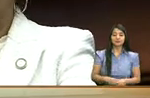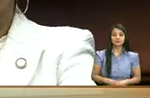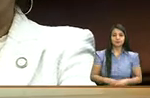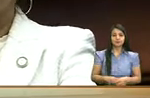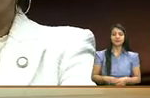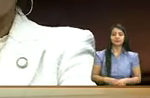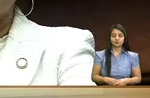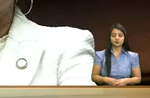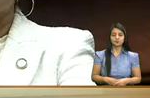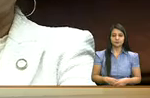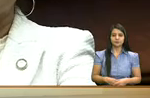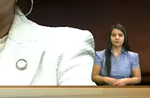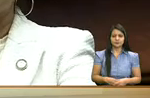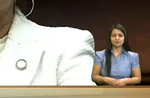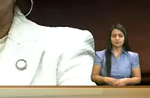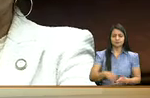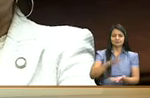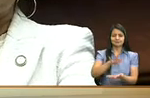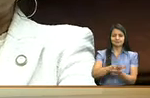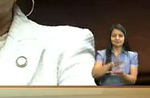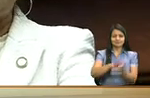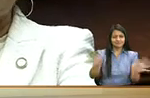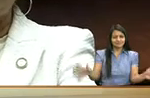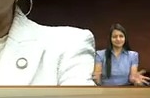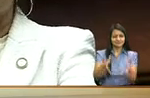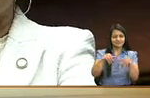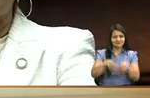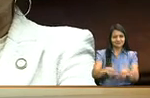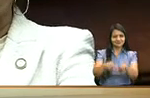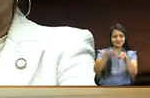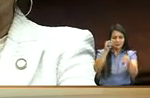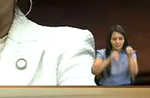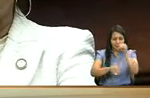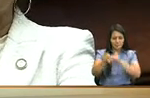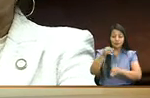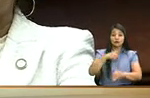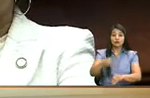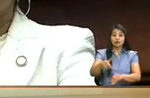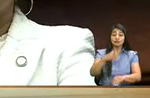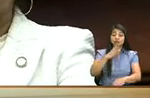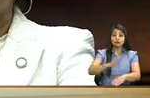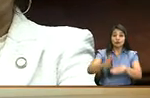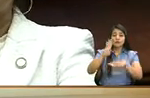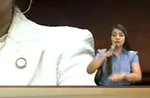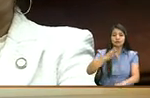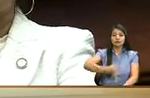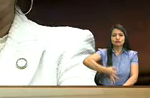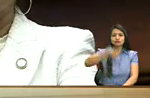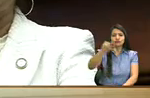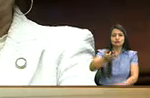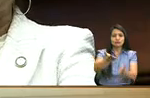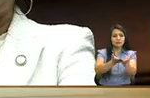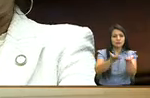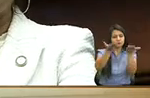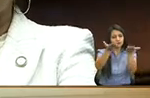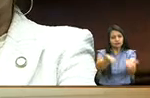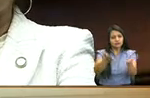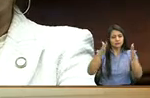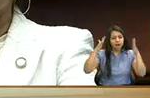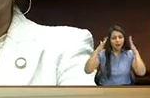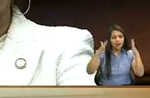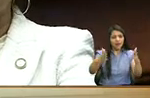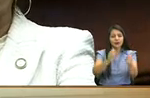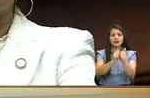diciendo, vamos haciendo. Y aquí estoy cumpliendo mi promesa de servir al deporte, a